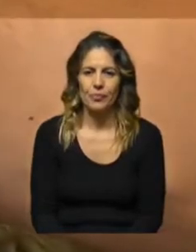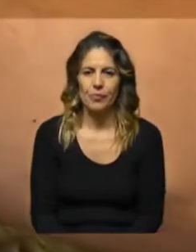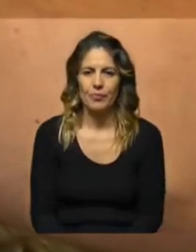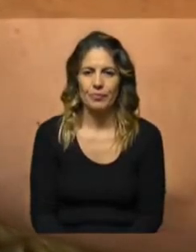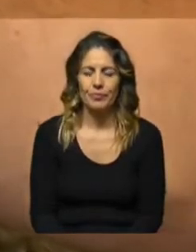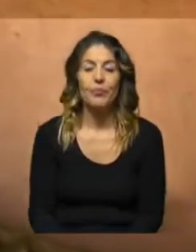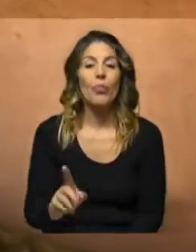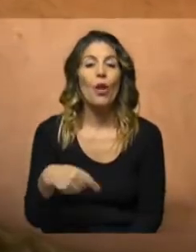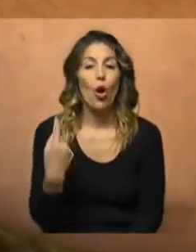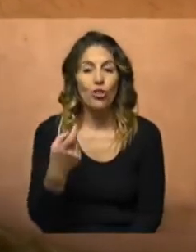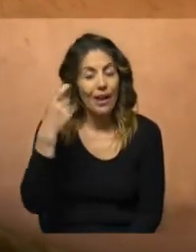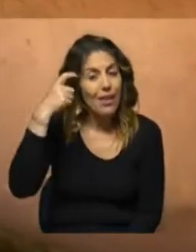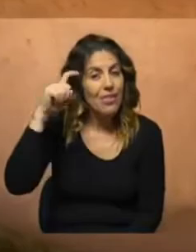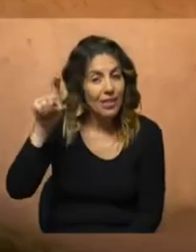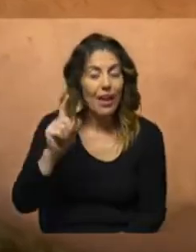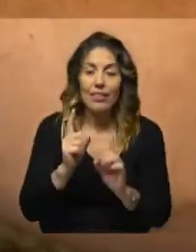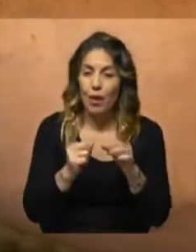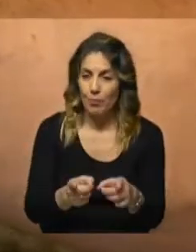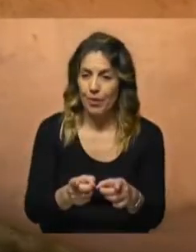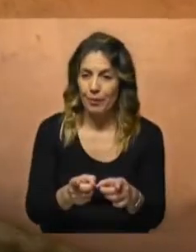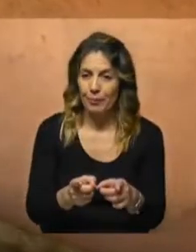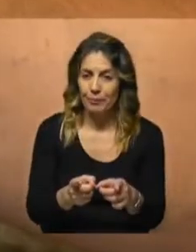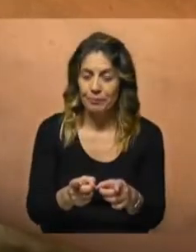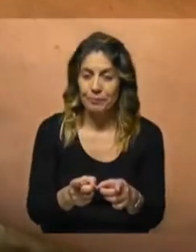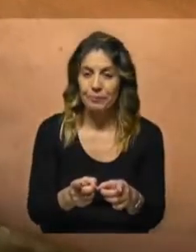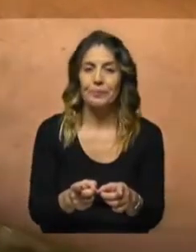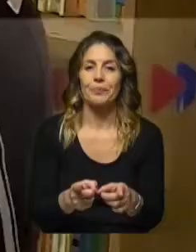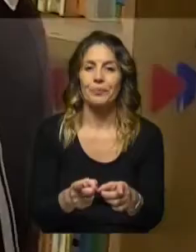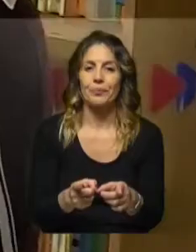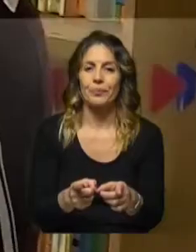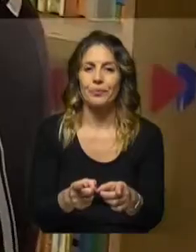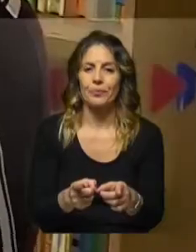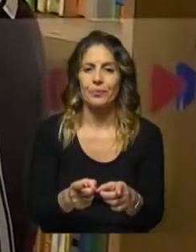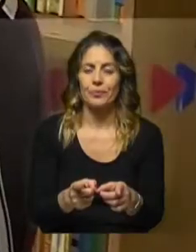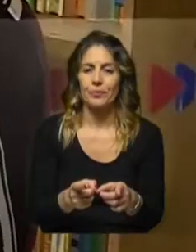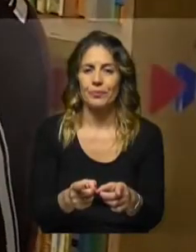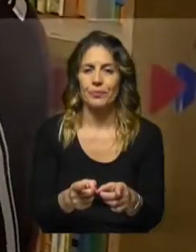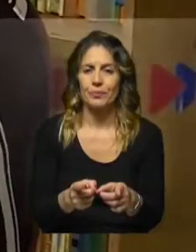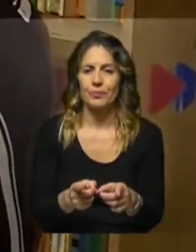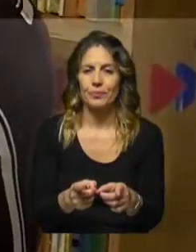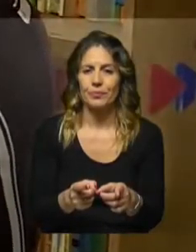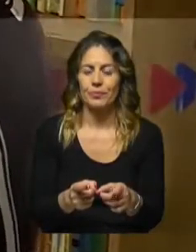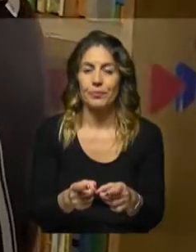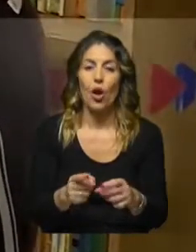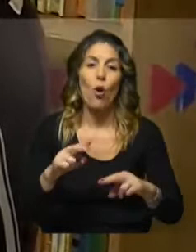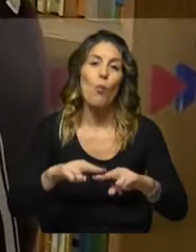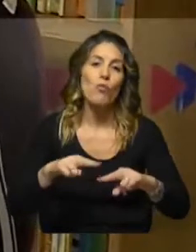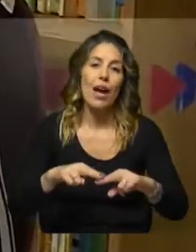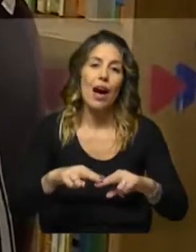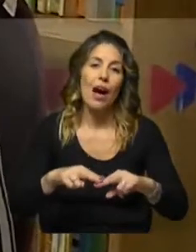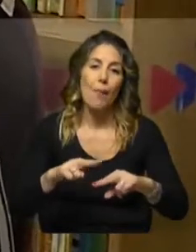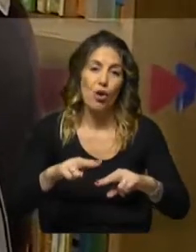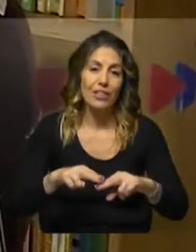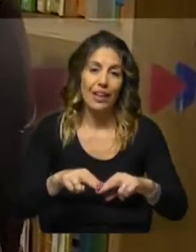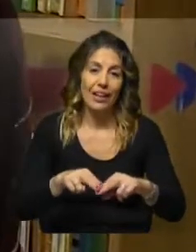Hay otra idea alternativa también, que es la de una plataforma electrónica